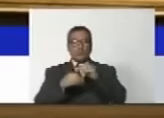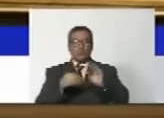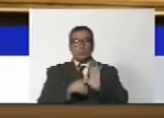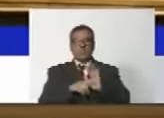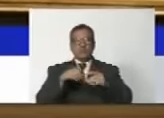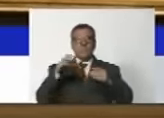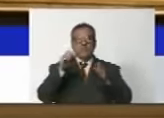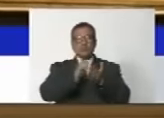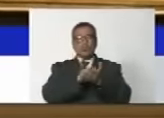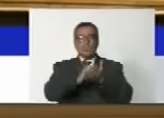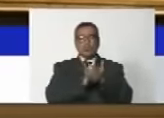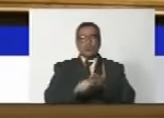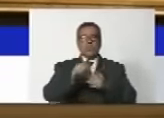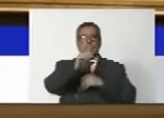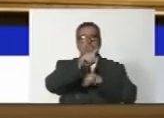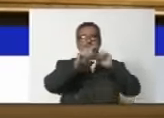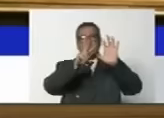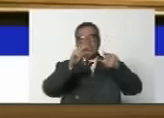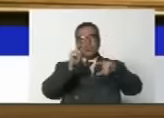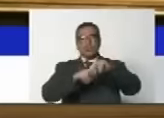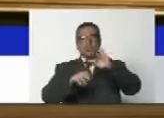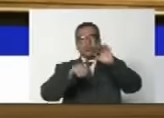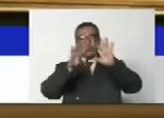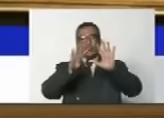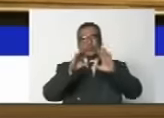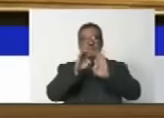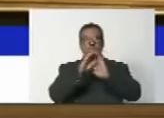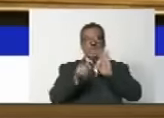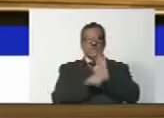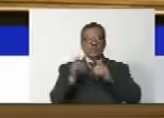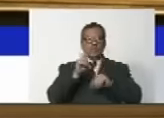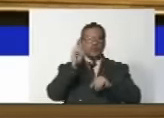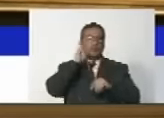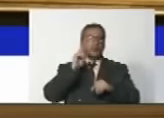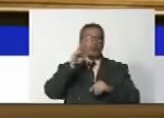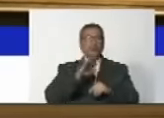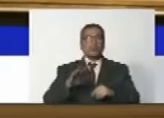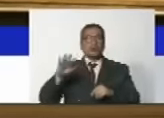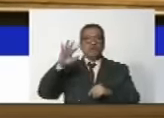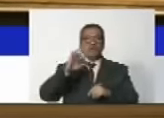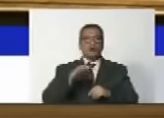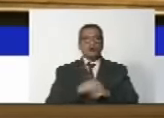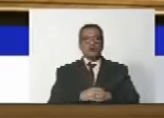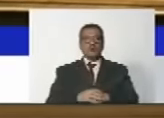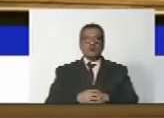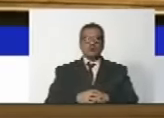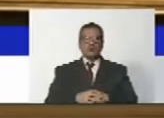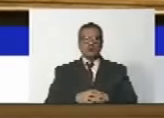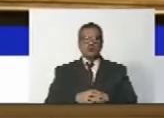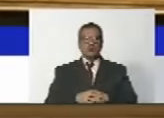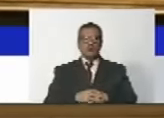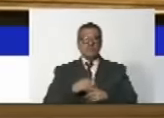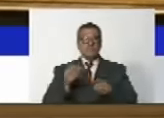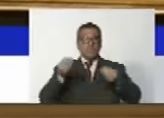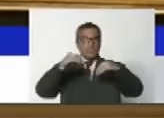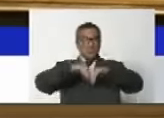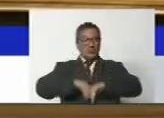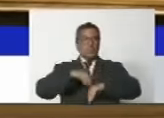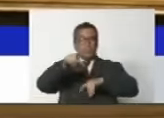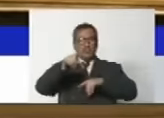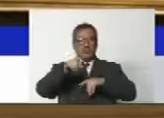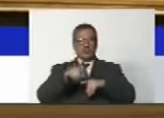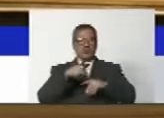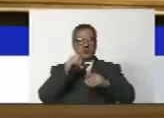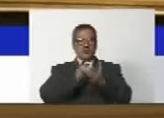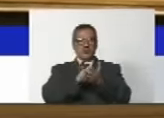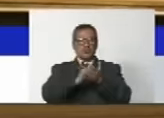lo consagrado en el artículo 187, numeral 9 de la Constitución de la República Bolivariana de Venezuela y en concordancia